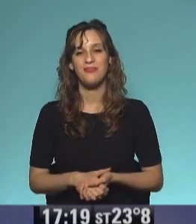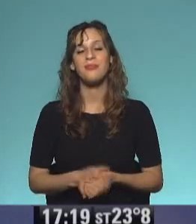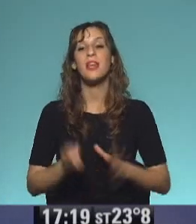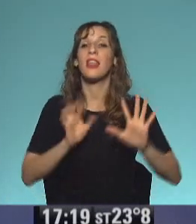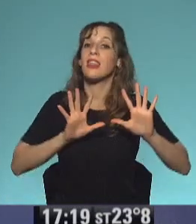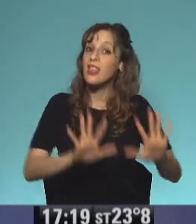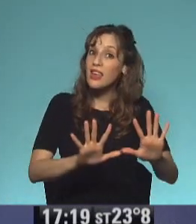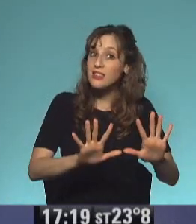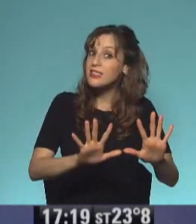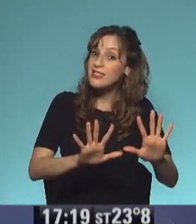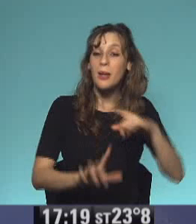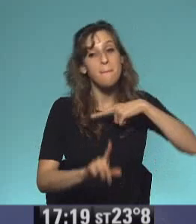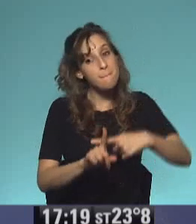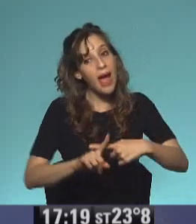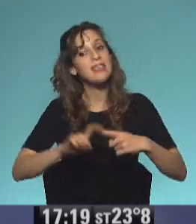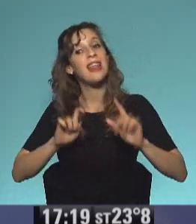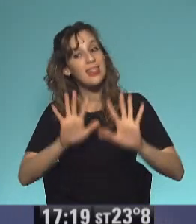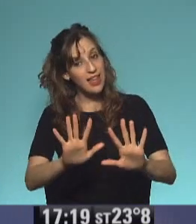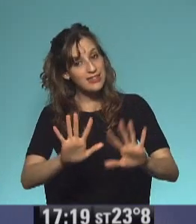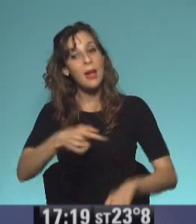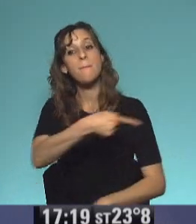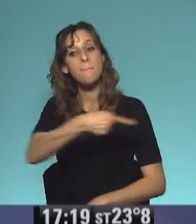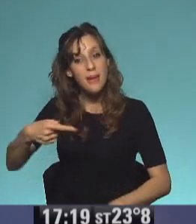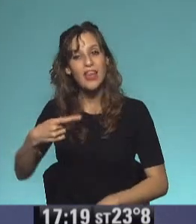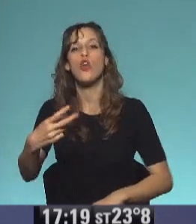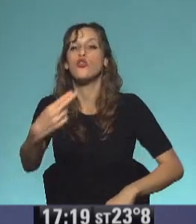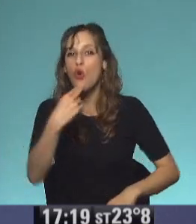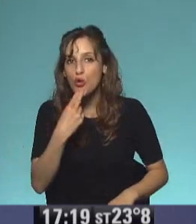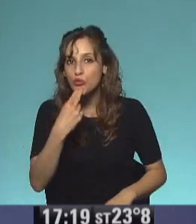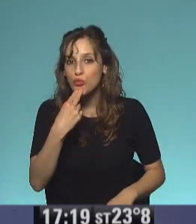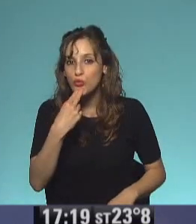10 más 10 menos 11.